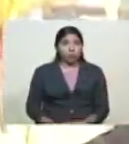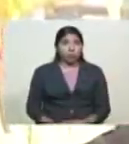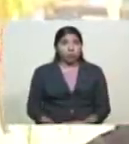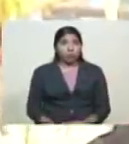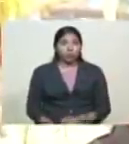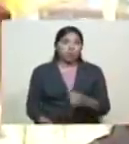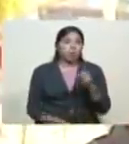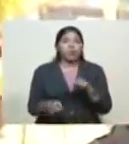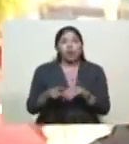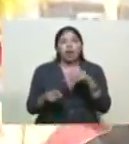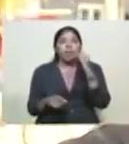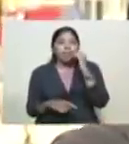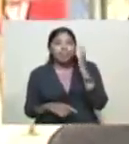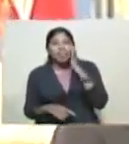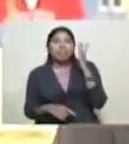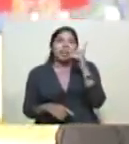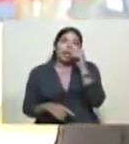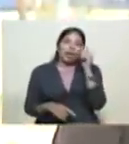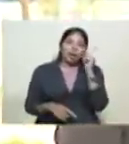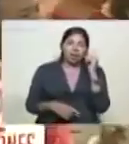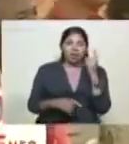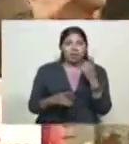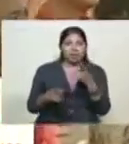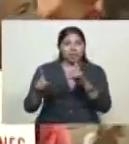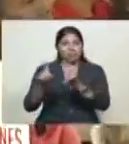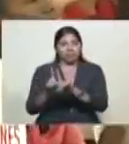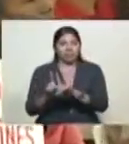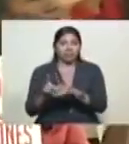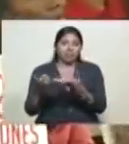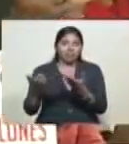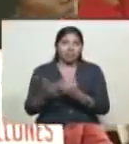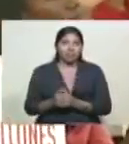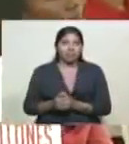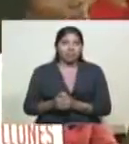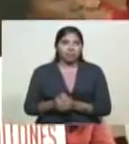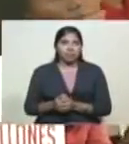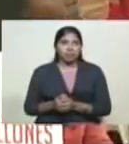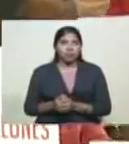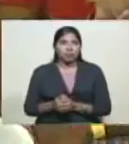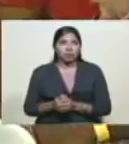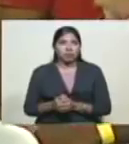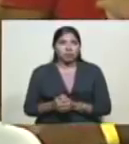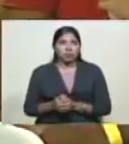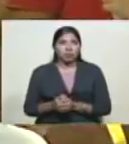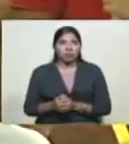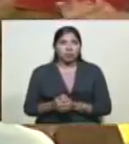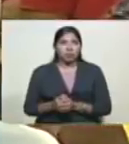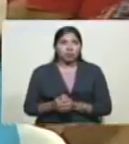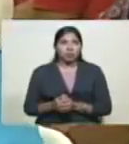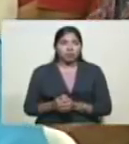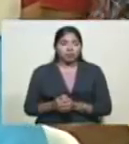madrina y padrino Naguara. Y toca así, Marlene, y toca así, Dante.